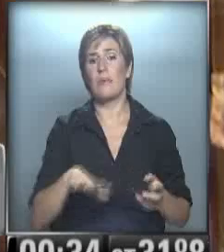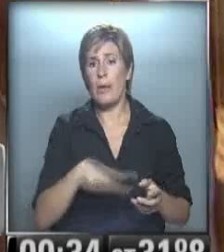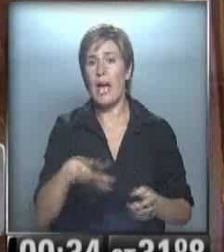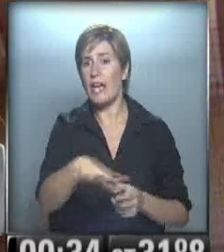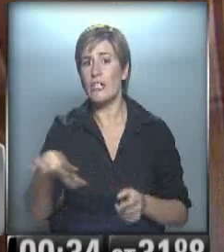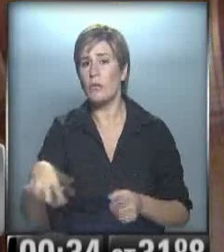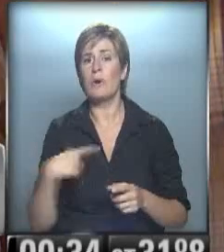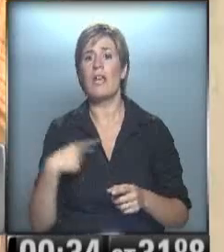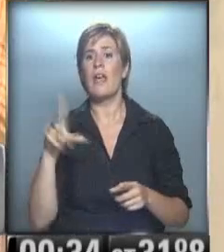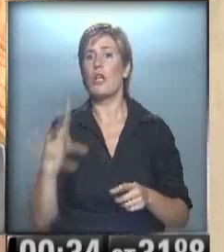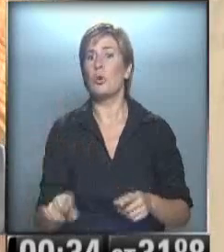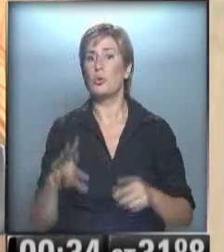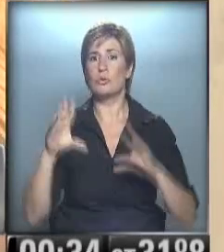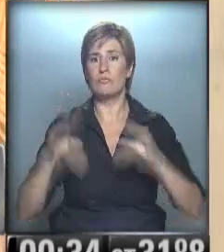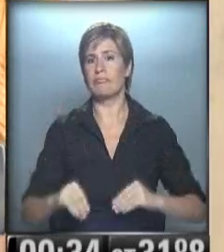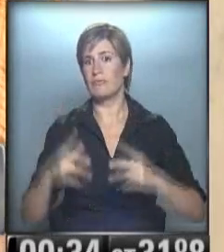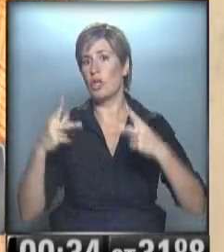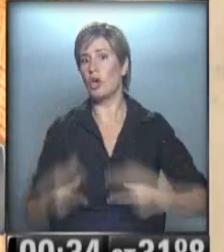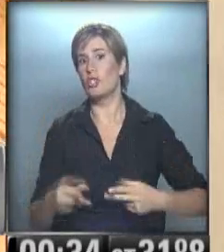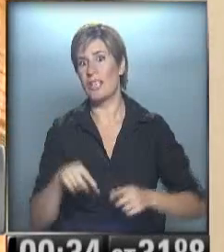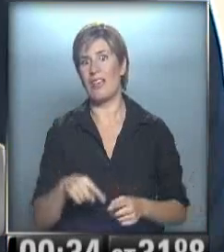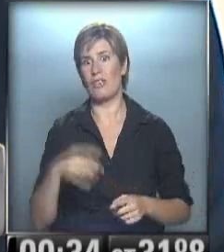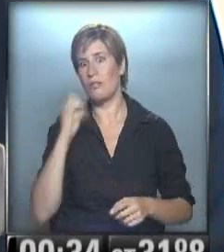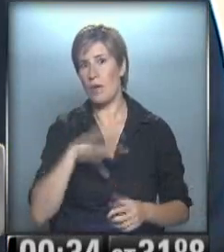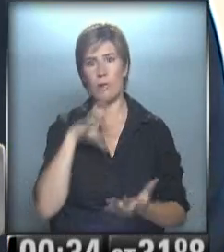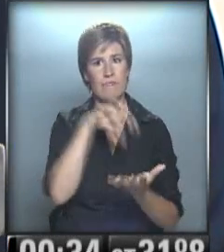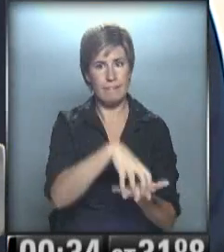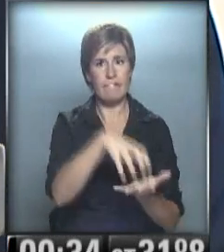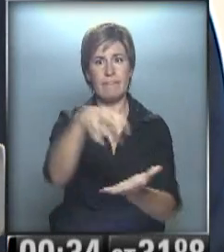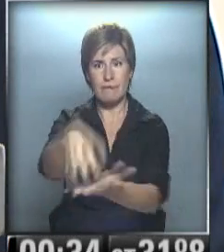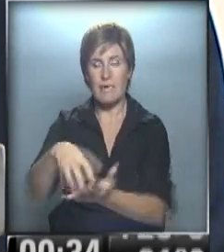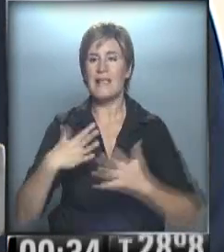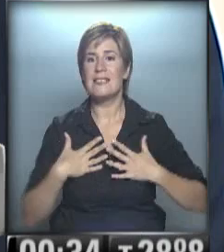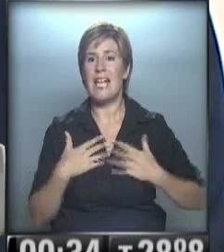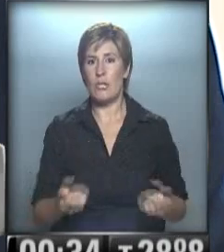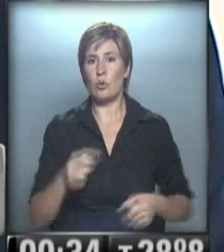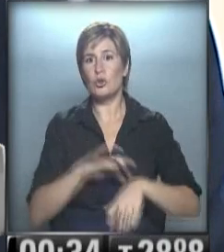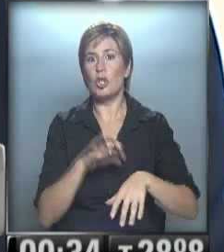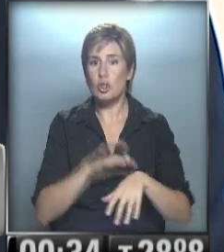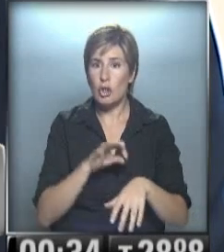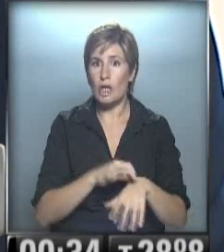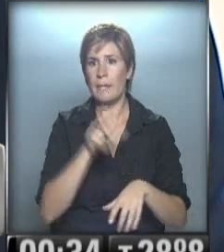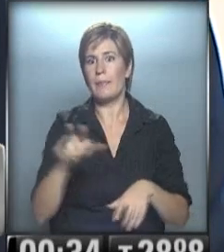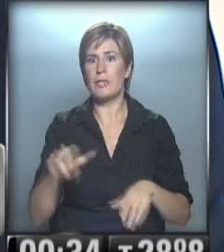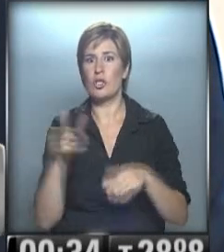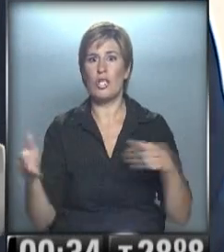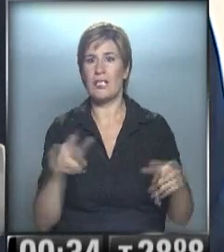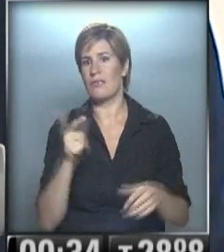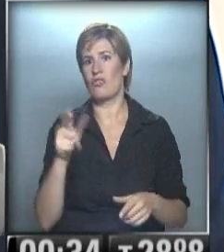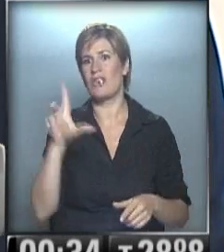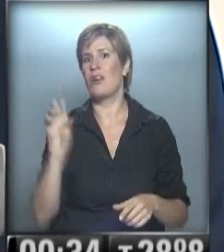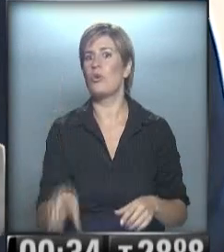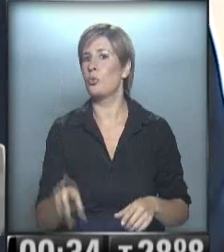existiesen corte de luz para dar asistencia médica a aquellos vecinos de la Ciudad de Buenos Aires que